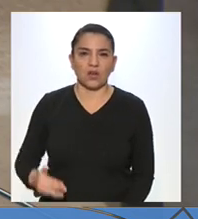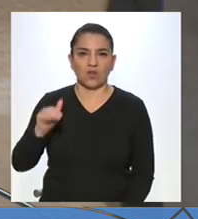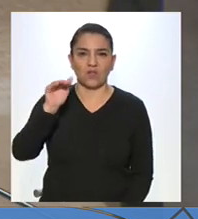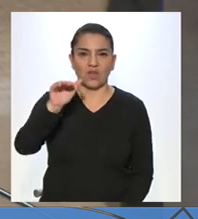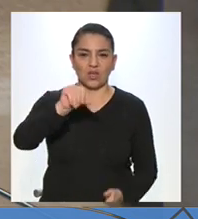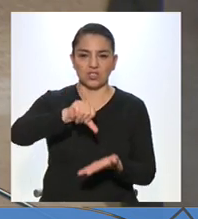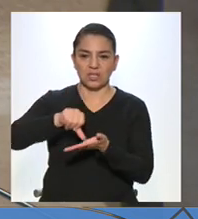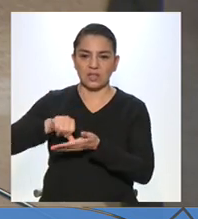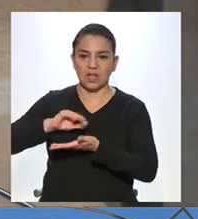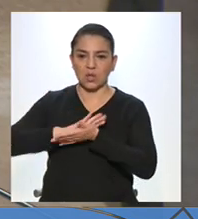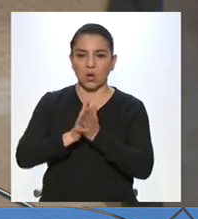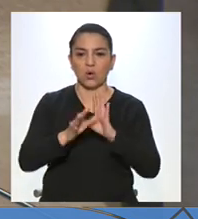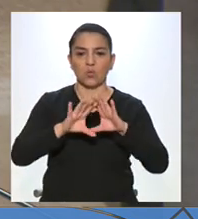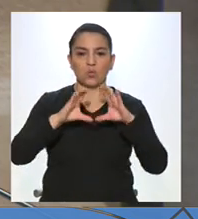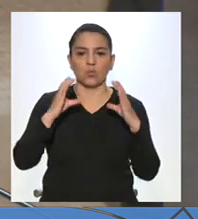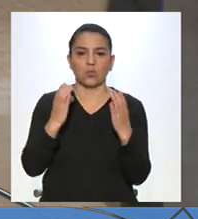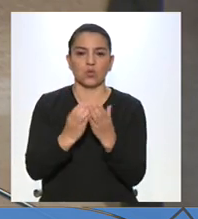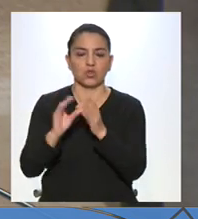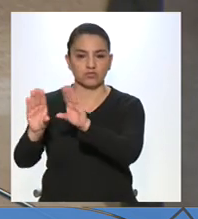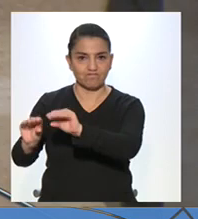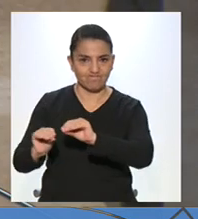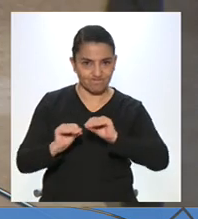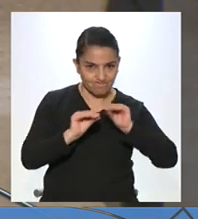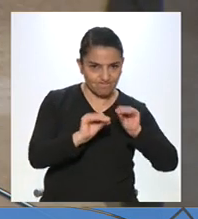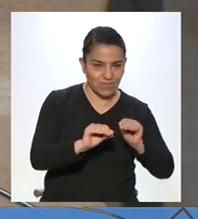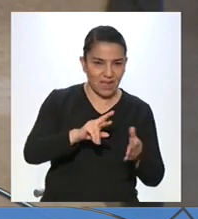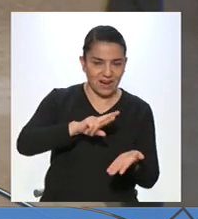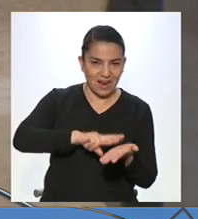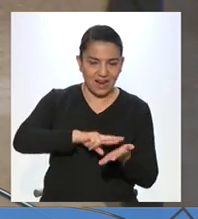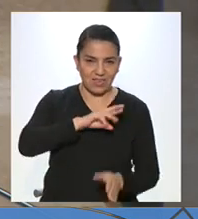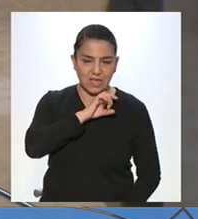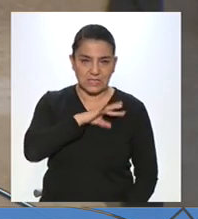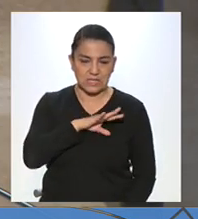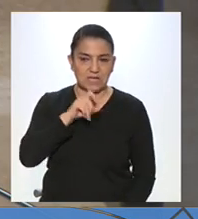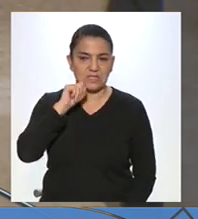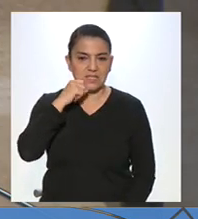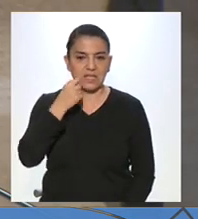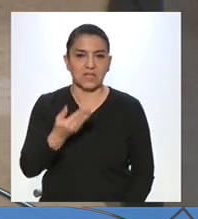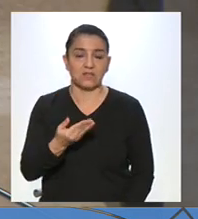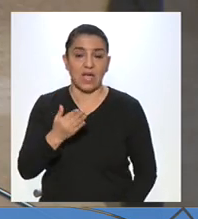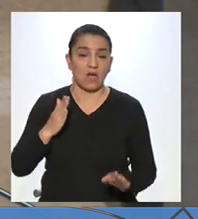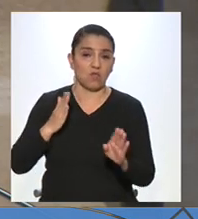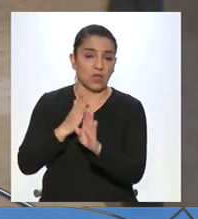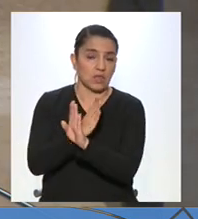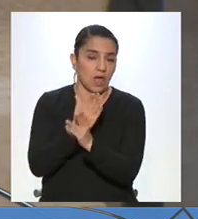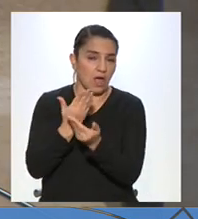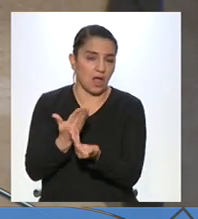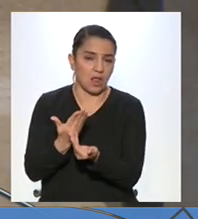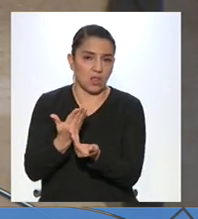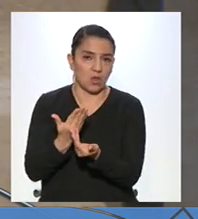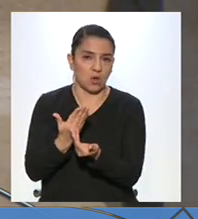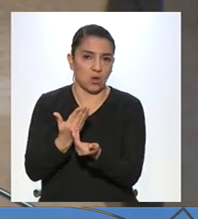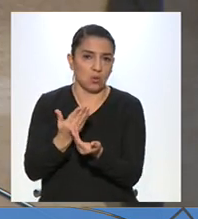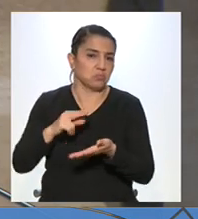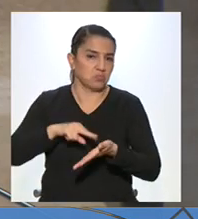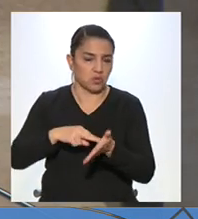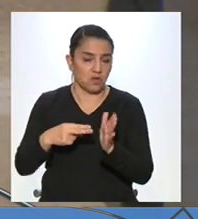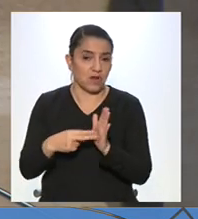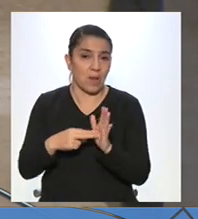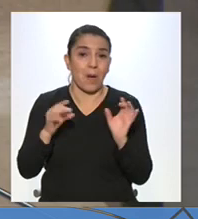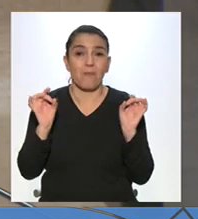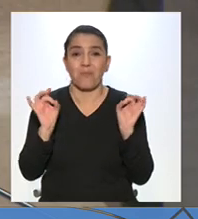mundo, llevado a la realidad nuestra de Chile, ha significado que hemos evitado una crisis que podría haber